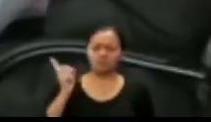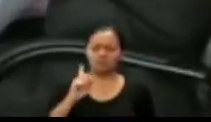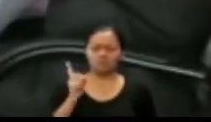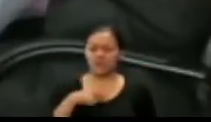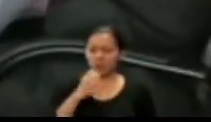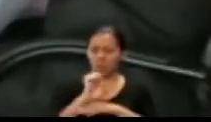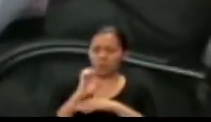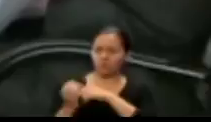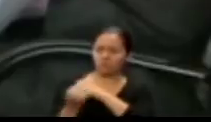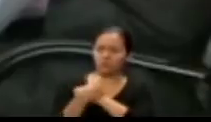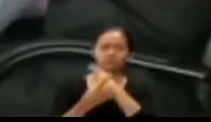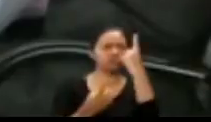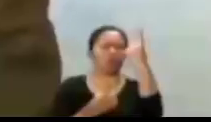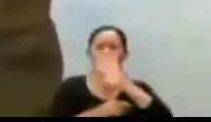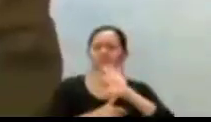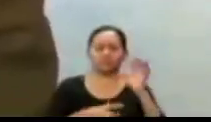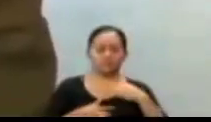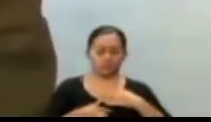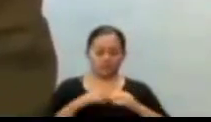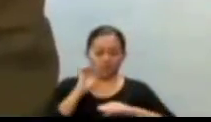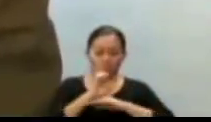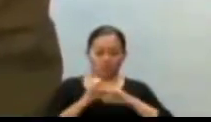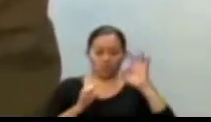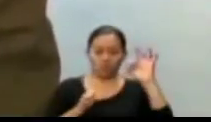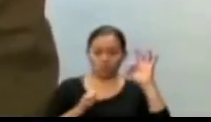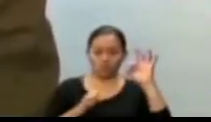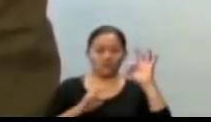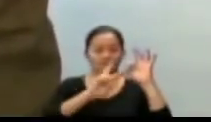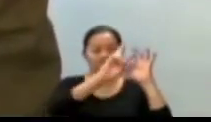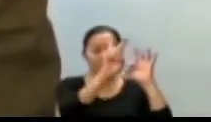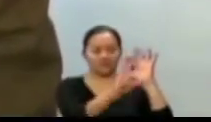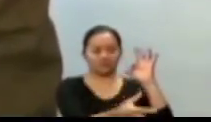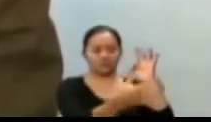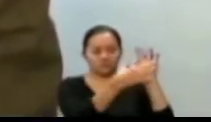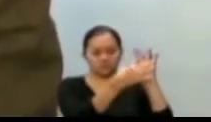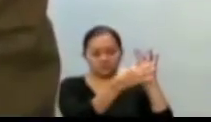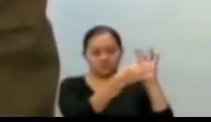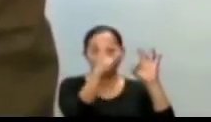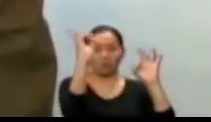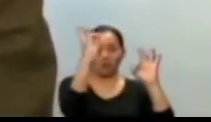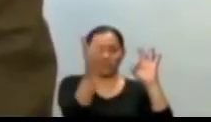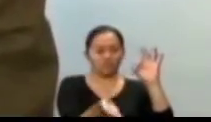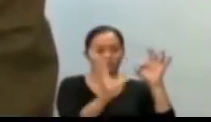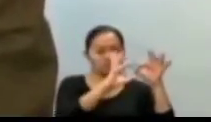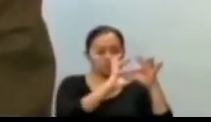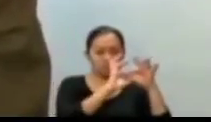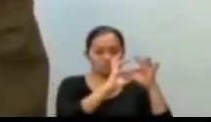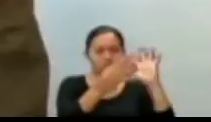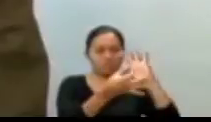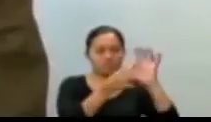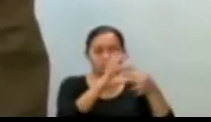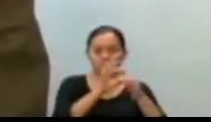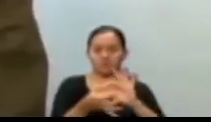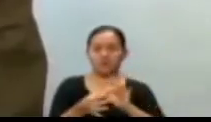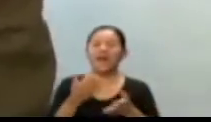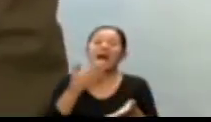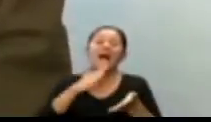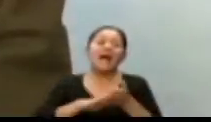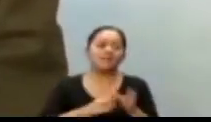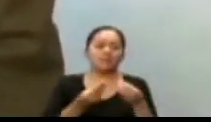estos eslabones, en este caso el Ecuador, o podría ser Venezuela, o podría ser Bolivia, si es que llegara a perderse, si llegara a